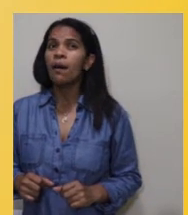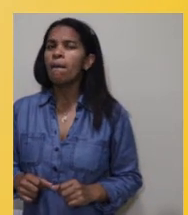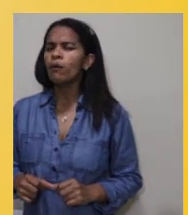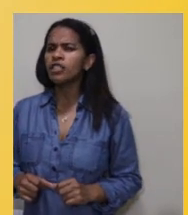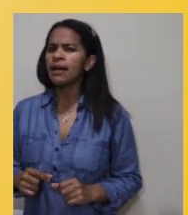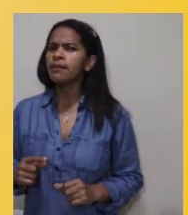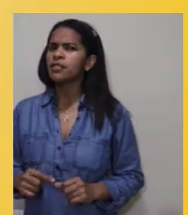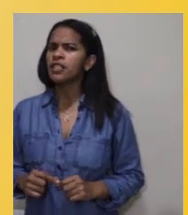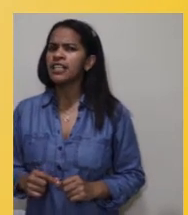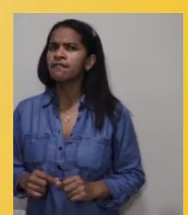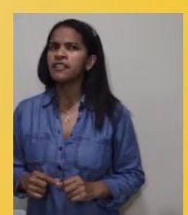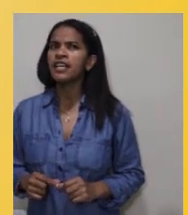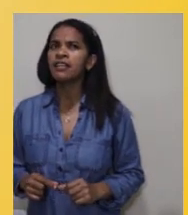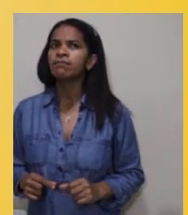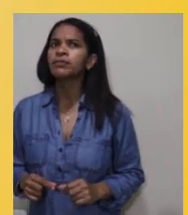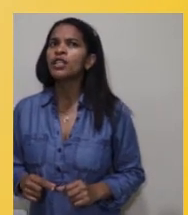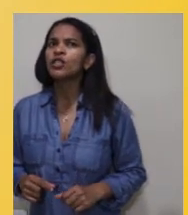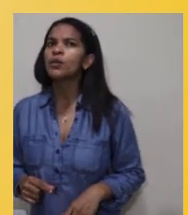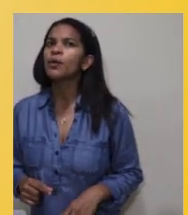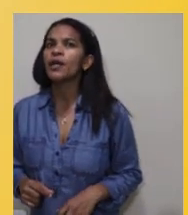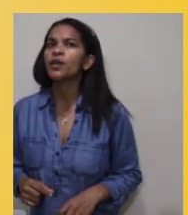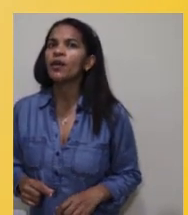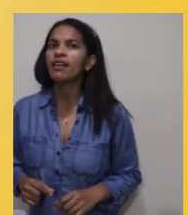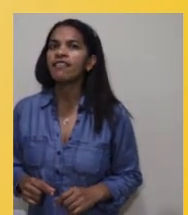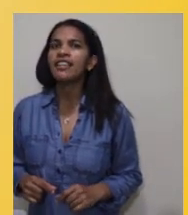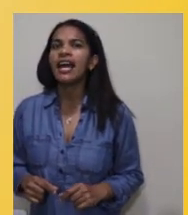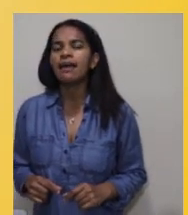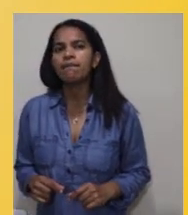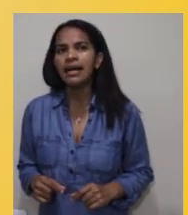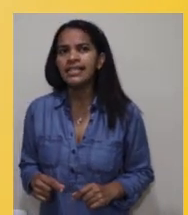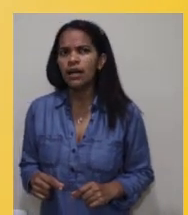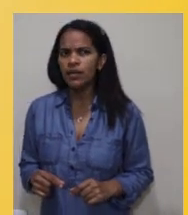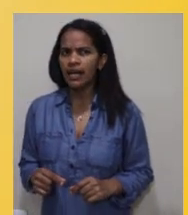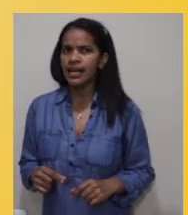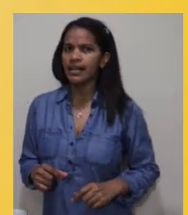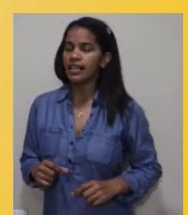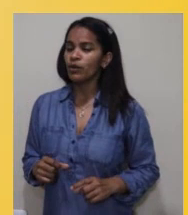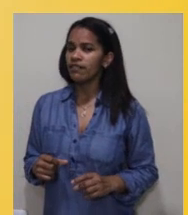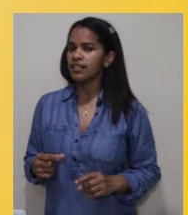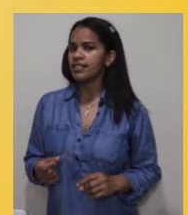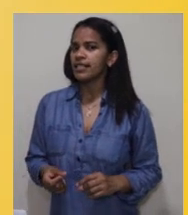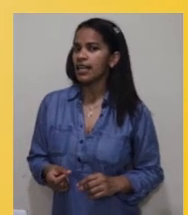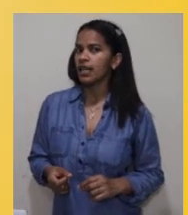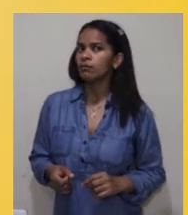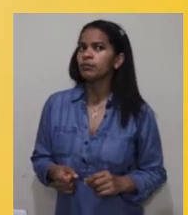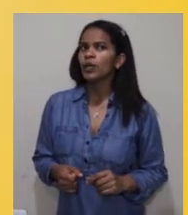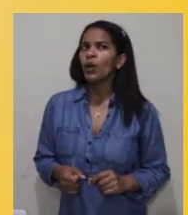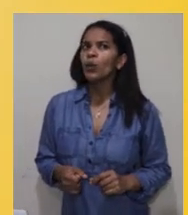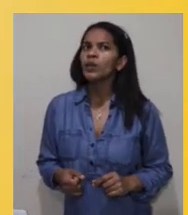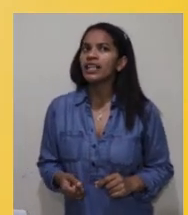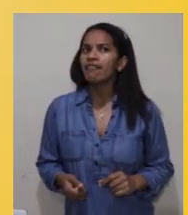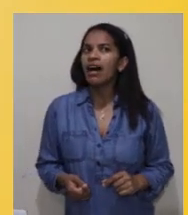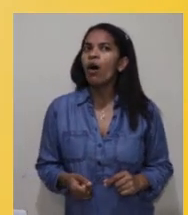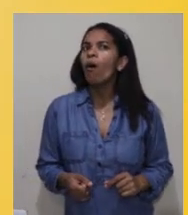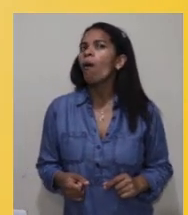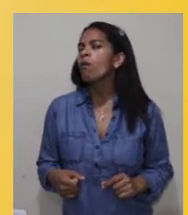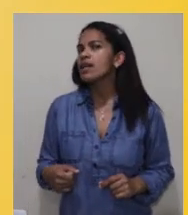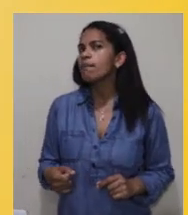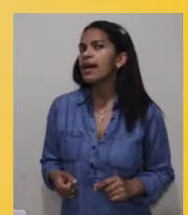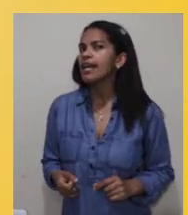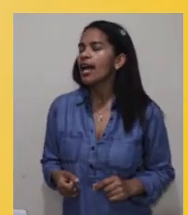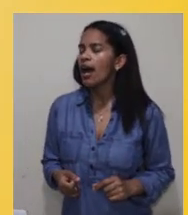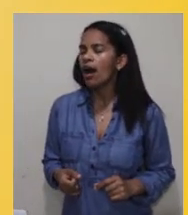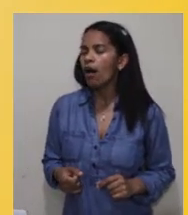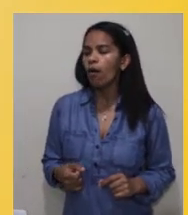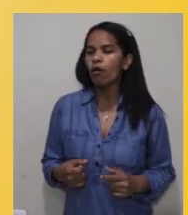habilidades. Muchas personas fijan su proyecto de vida en base a una carrera universitaria, un trabajo,